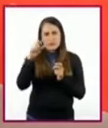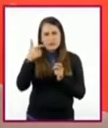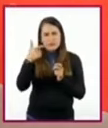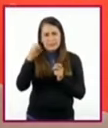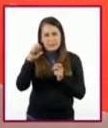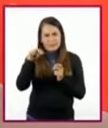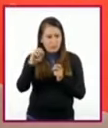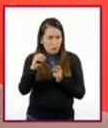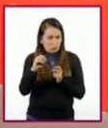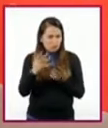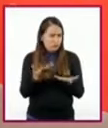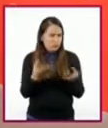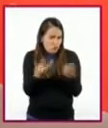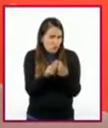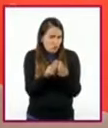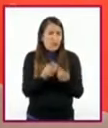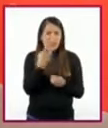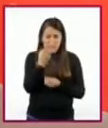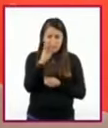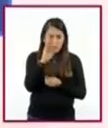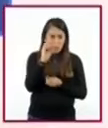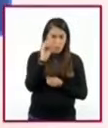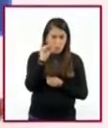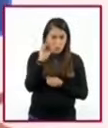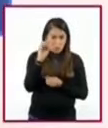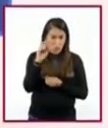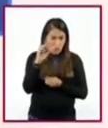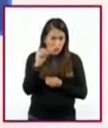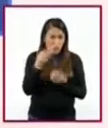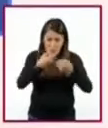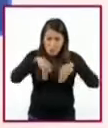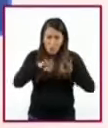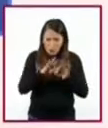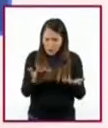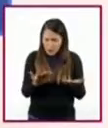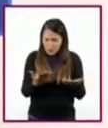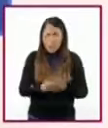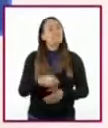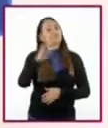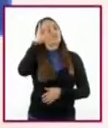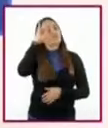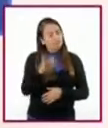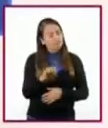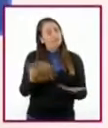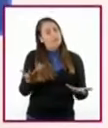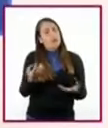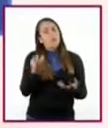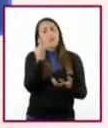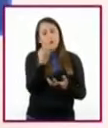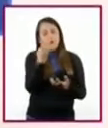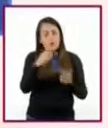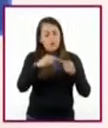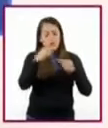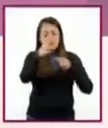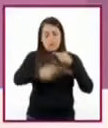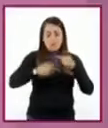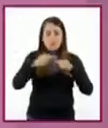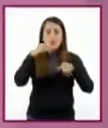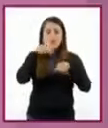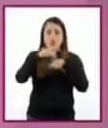¿Será tan importante el fósforo? Pues sí, maestro. Por algo está en el top 6